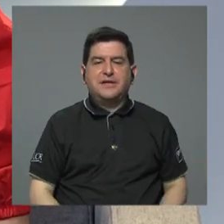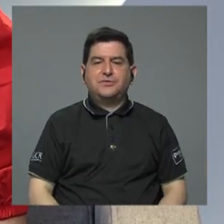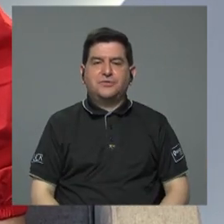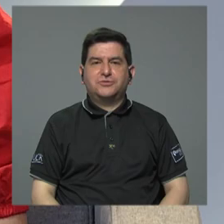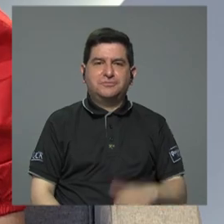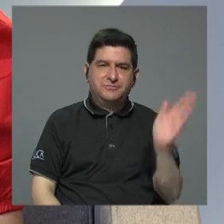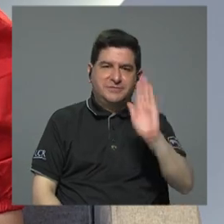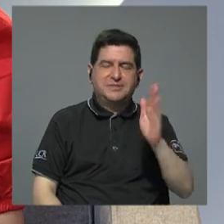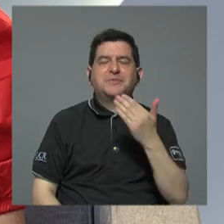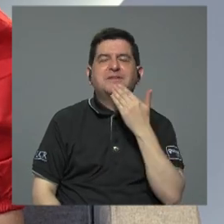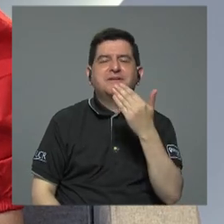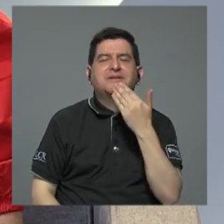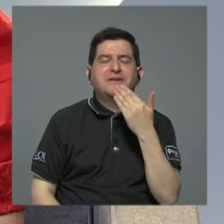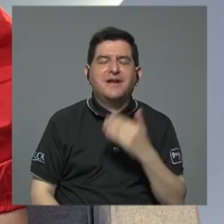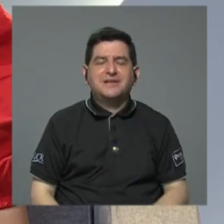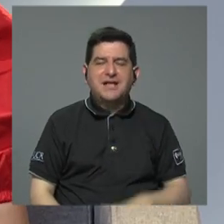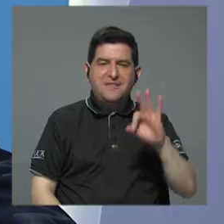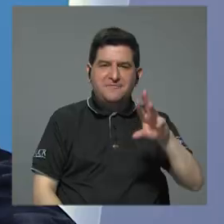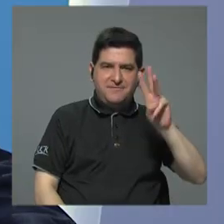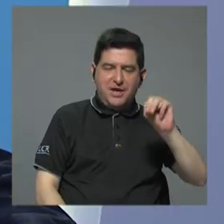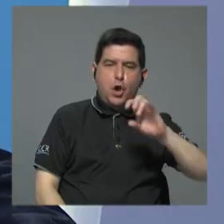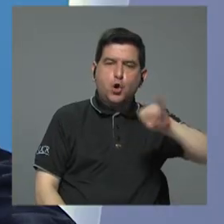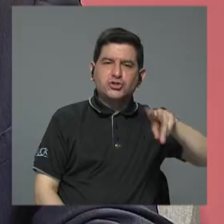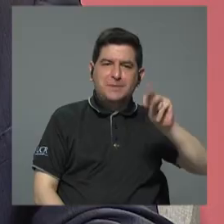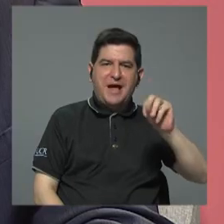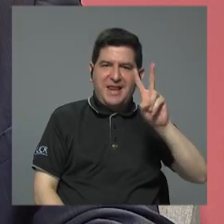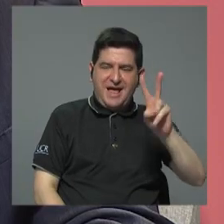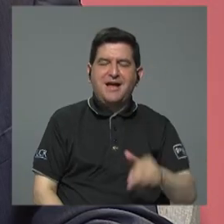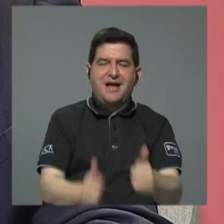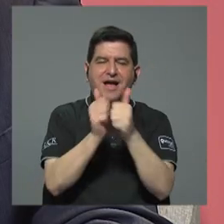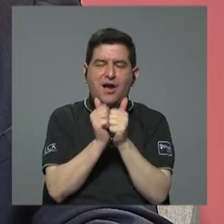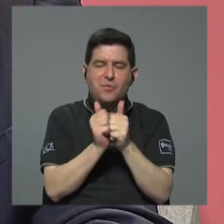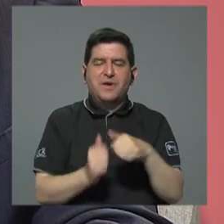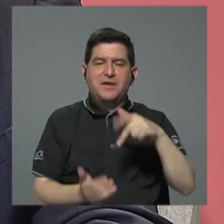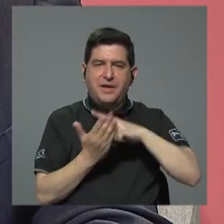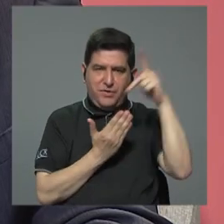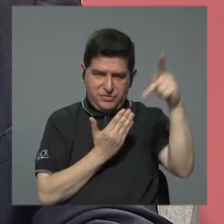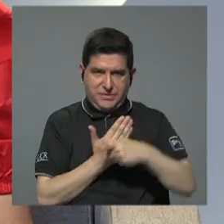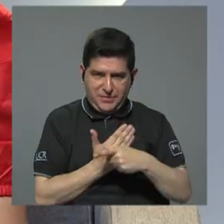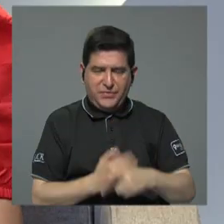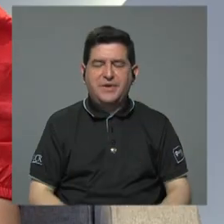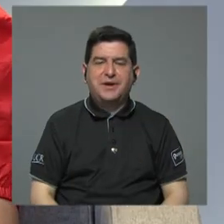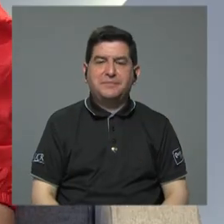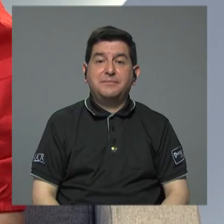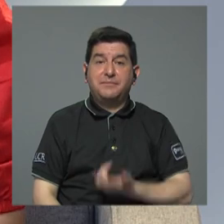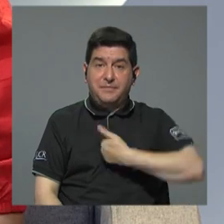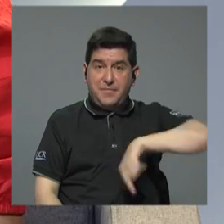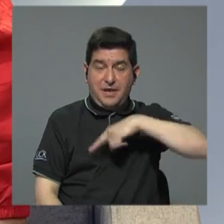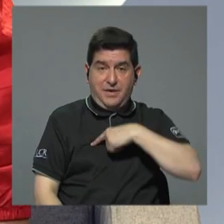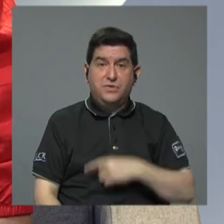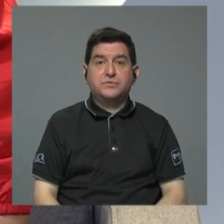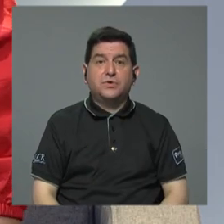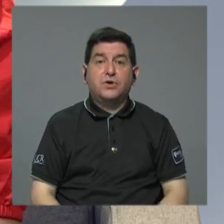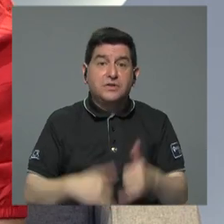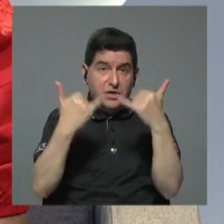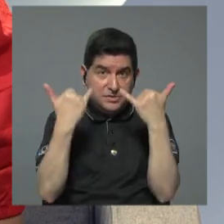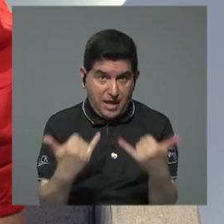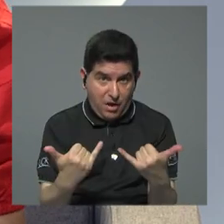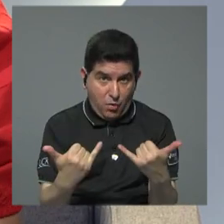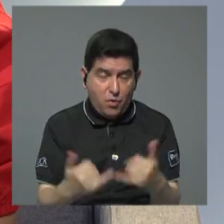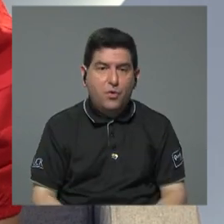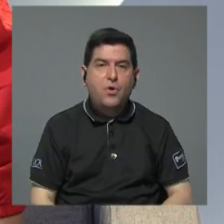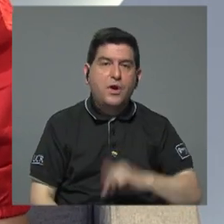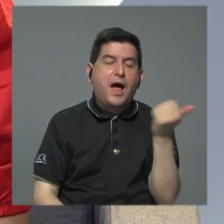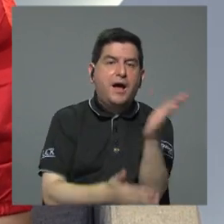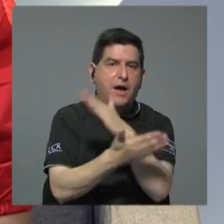despedirlos. Gracias, Federico Malavasi y José María Villalta, por acompañarnos en este espacio. Y nosotros nos vamos a ir ahorita a